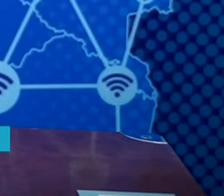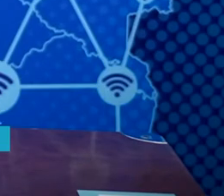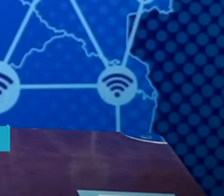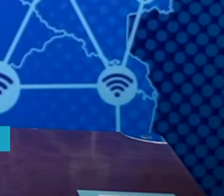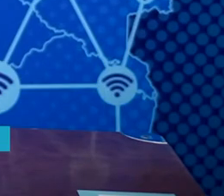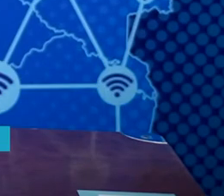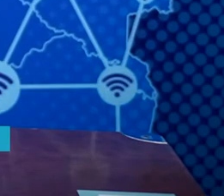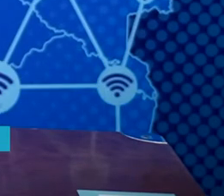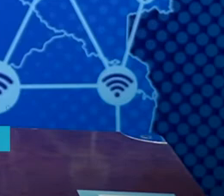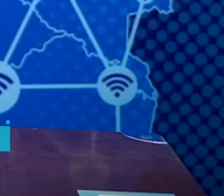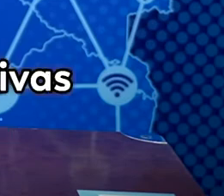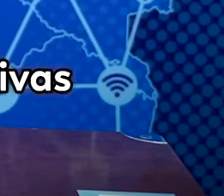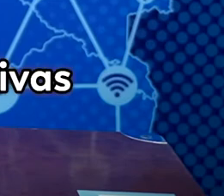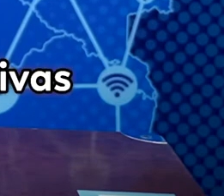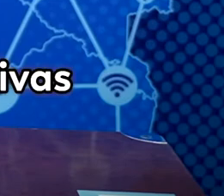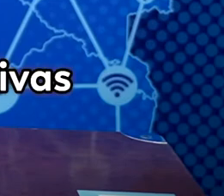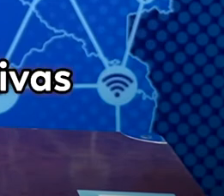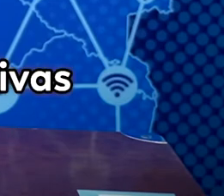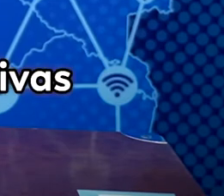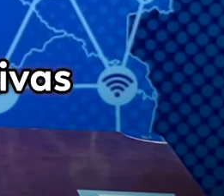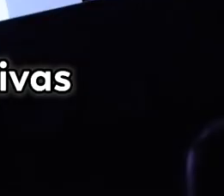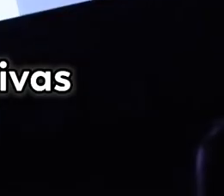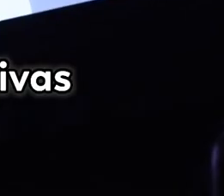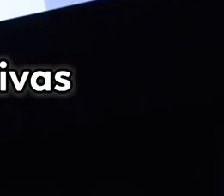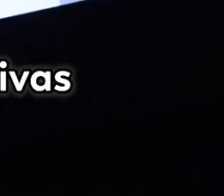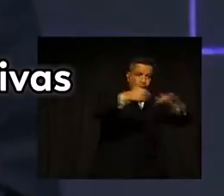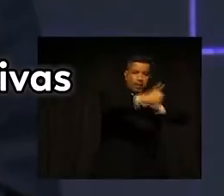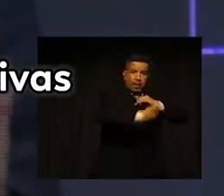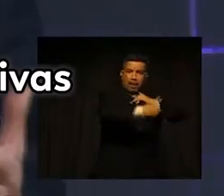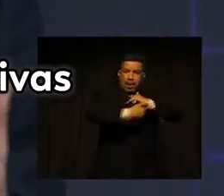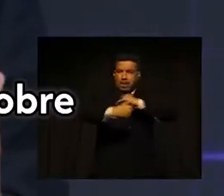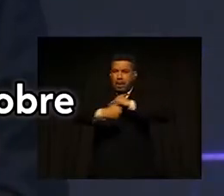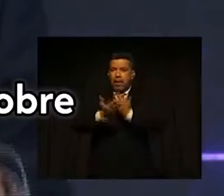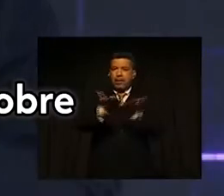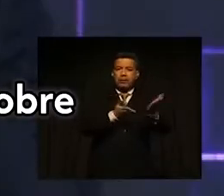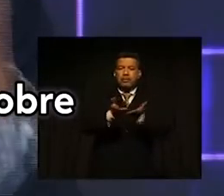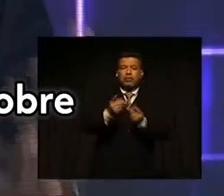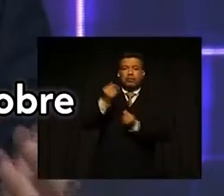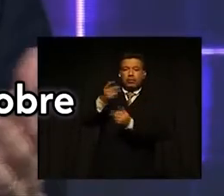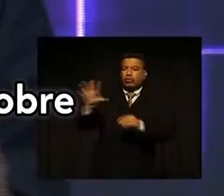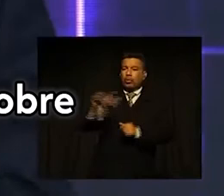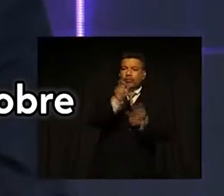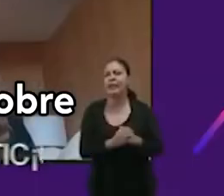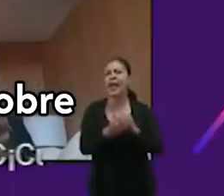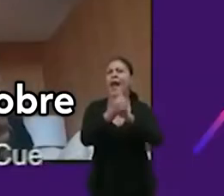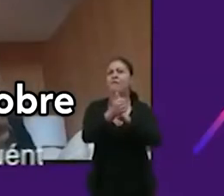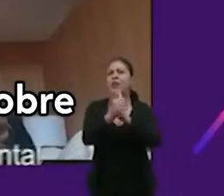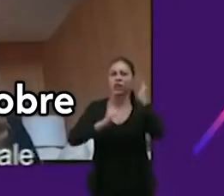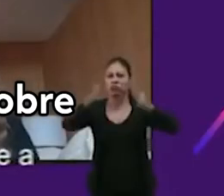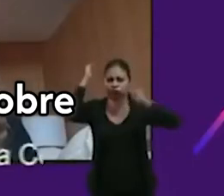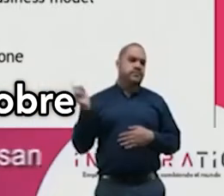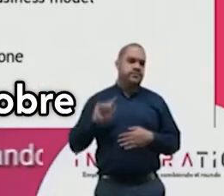seguir cultivando y vamos a seguir desarrollando iniciativas como estas para